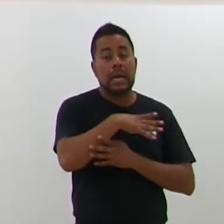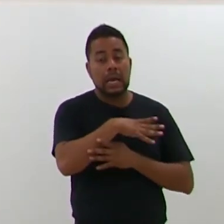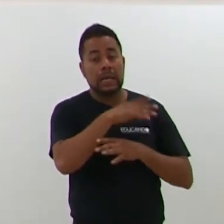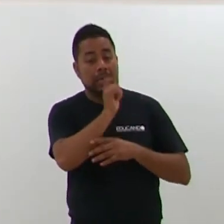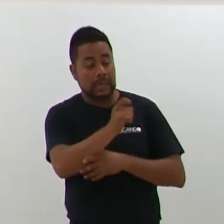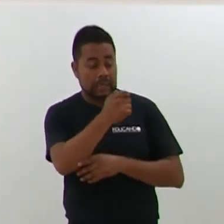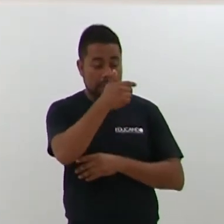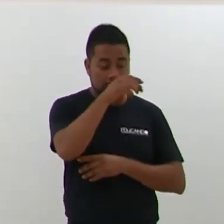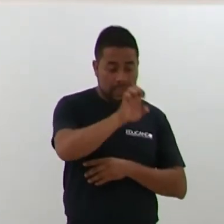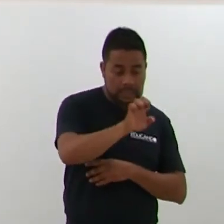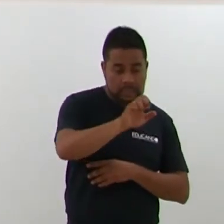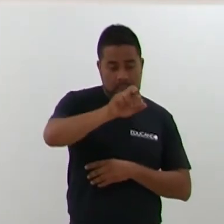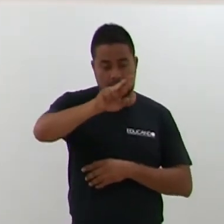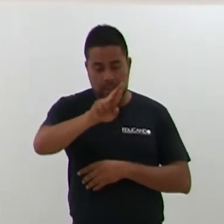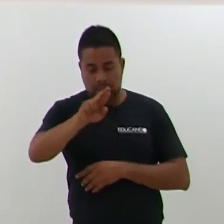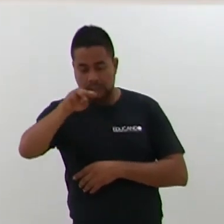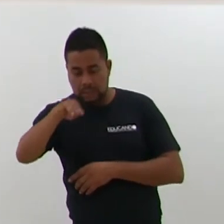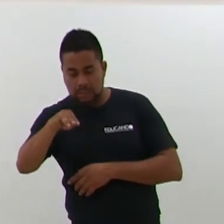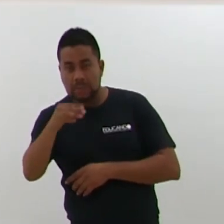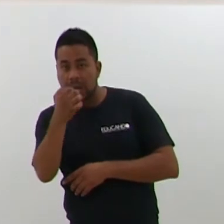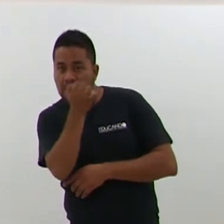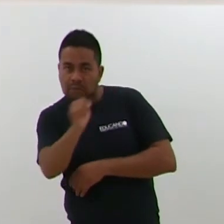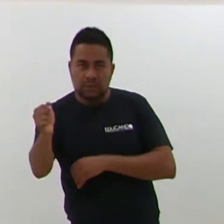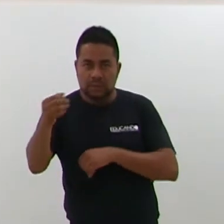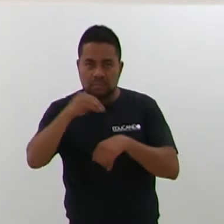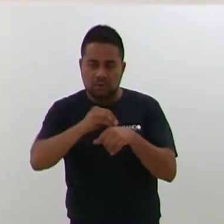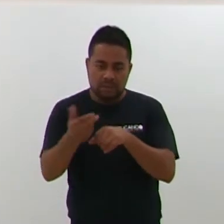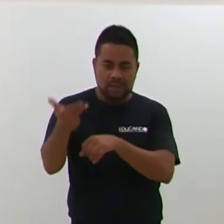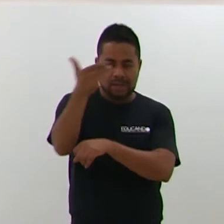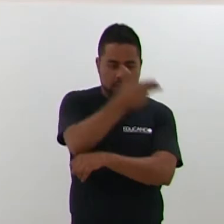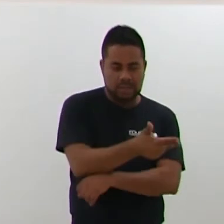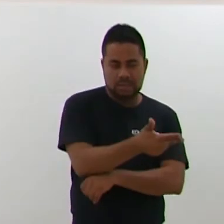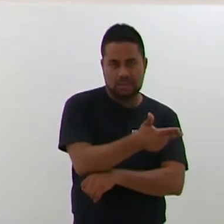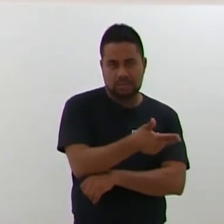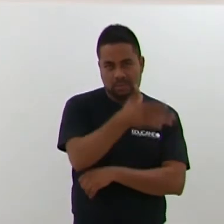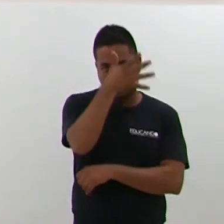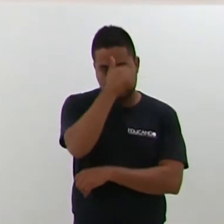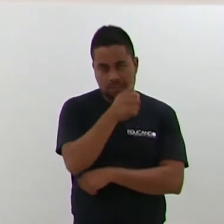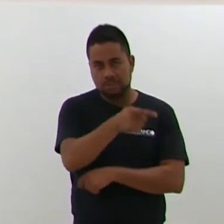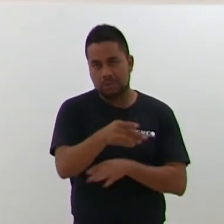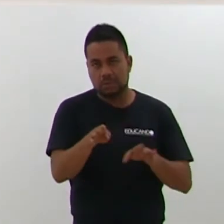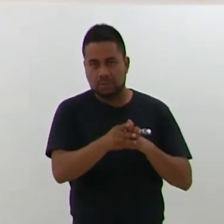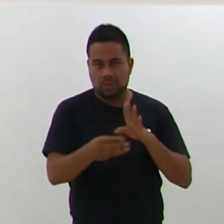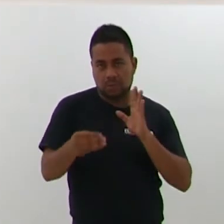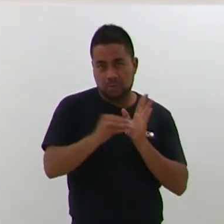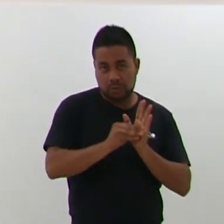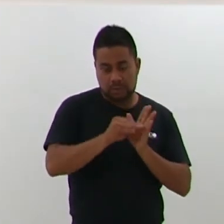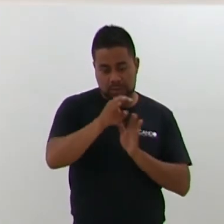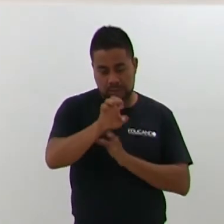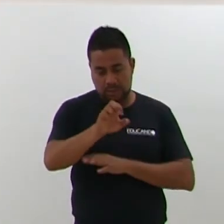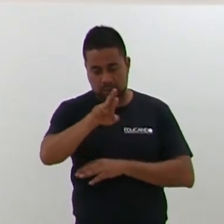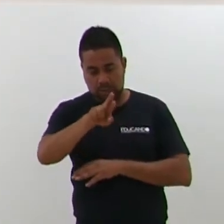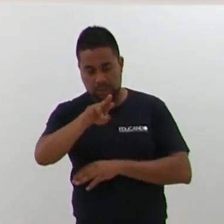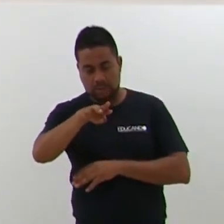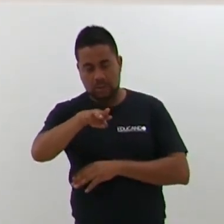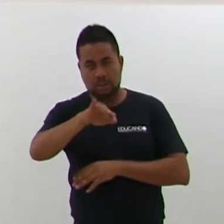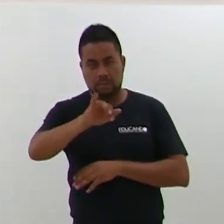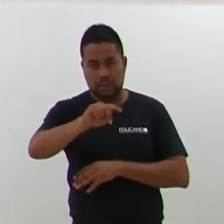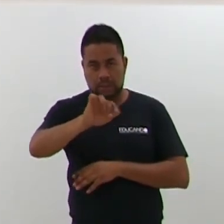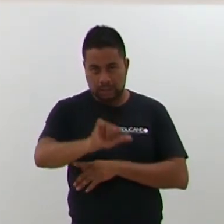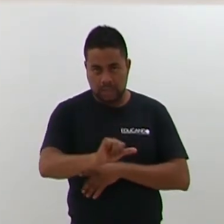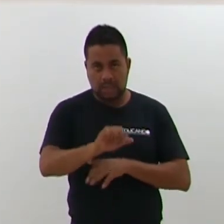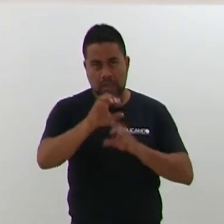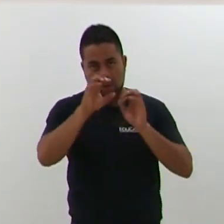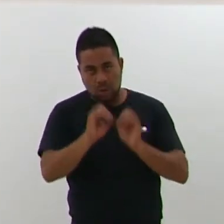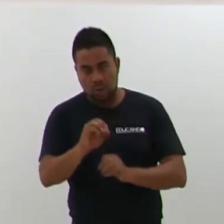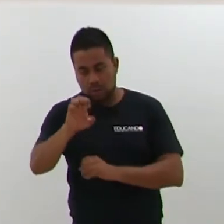lo tanto deben llevar H. Acuérdense que aquí no entra ermita ni ermitaño. Bueno, vamos a continuar